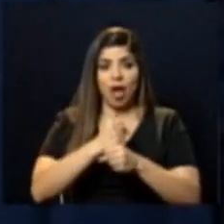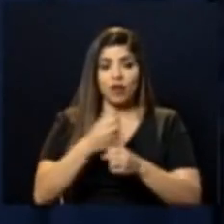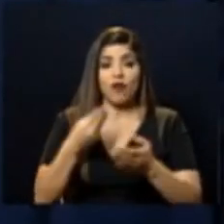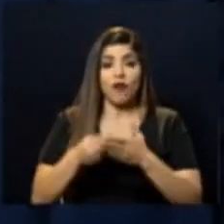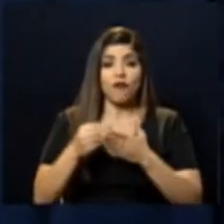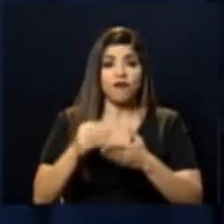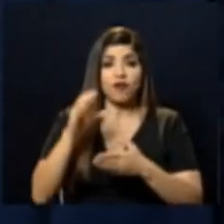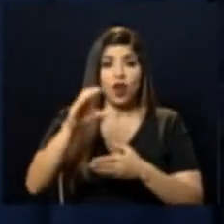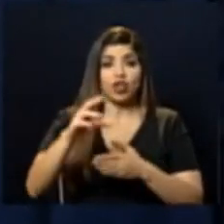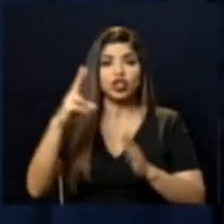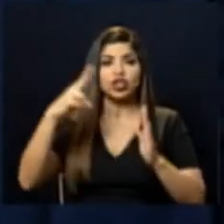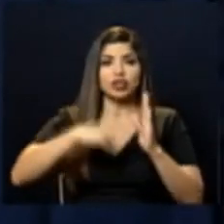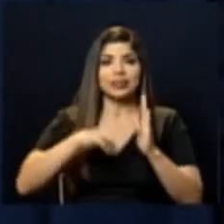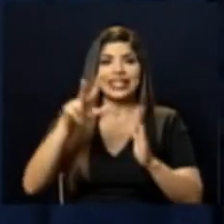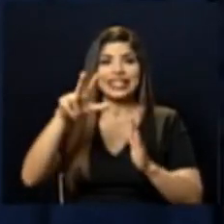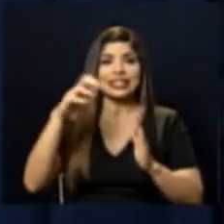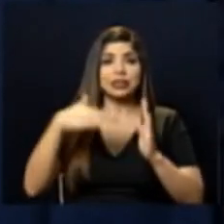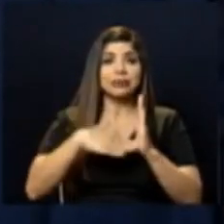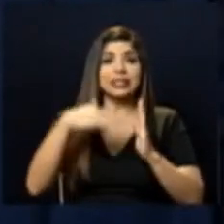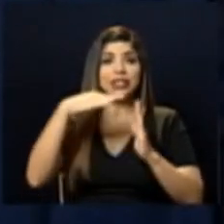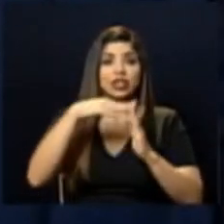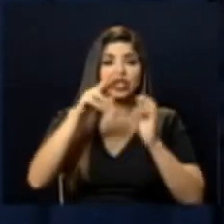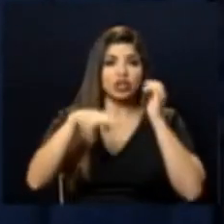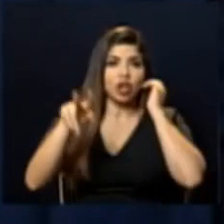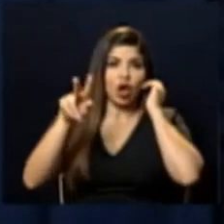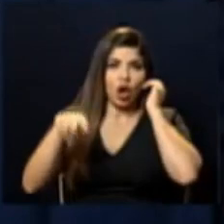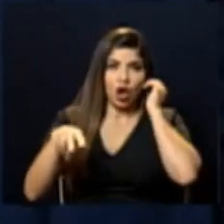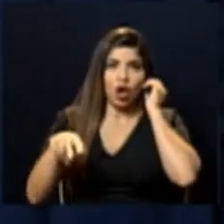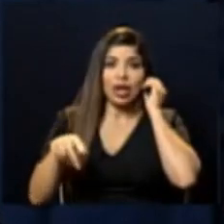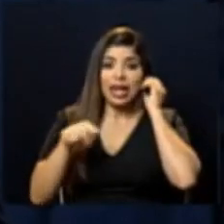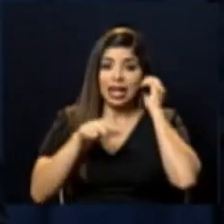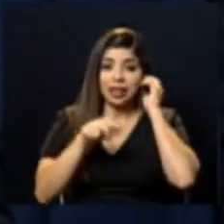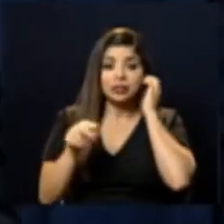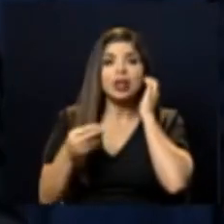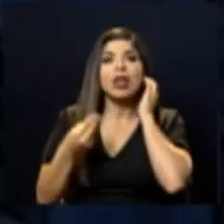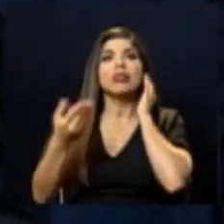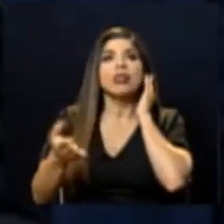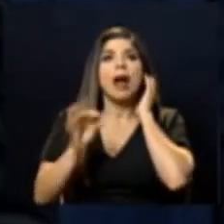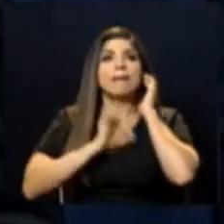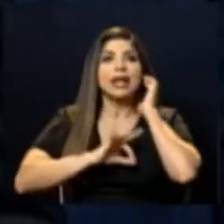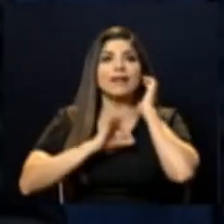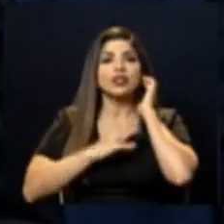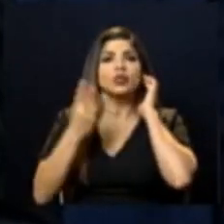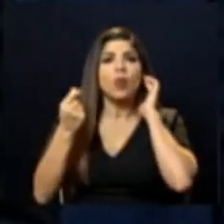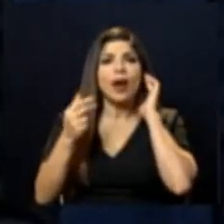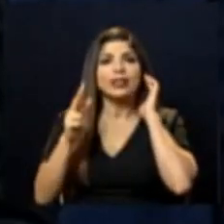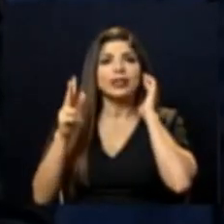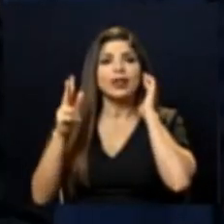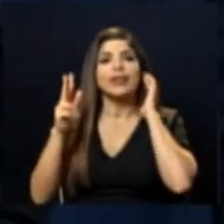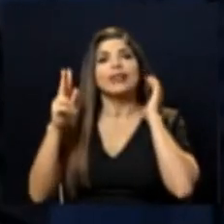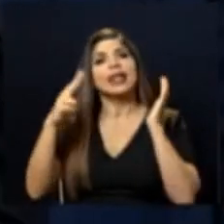inversión por 2.300 millones de colones y que beneficiará a 3.000 personas.